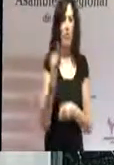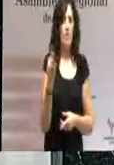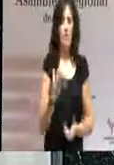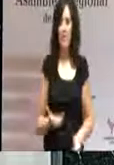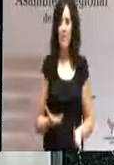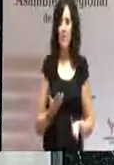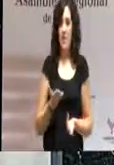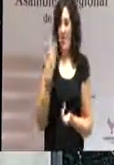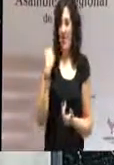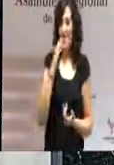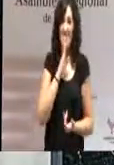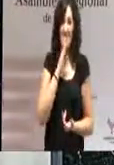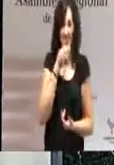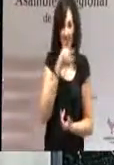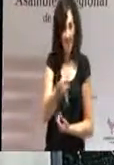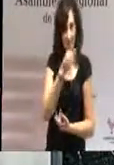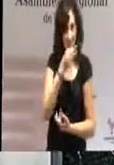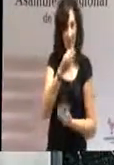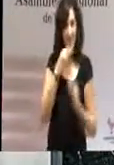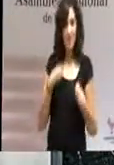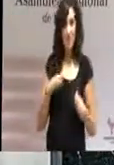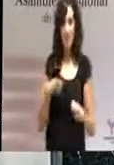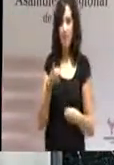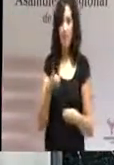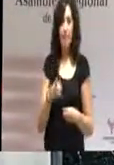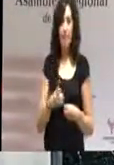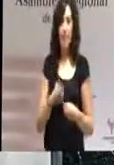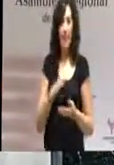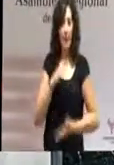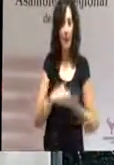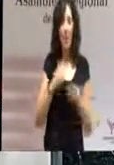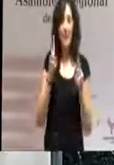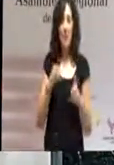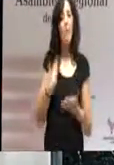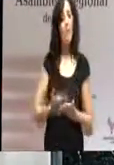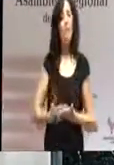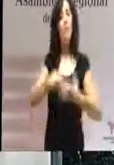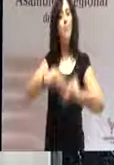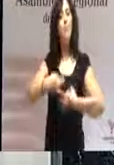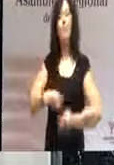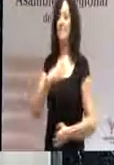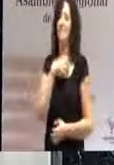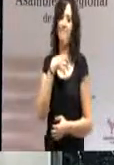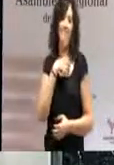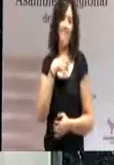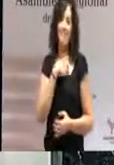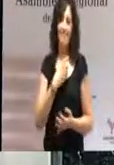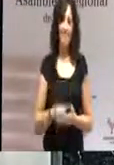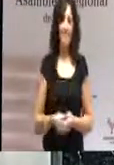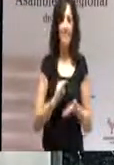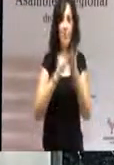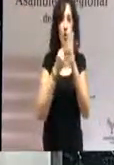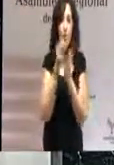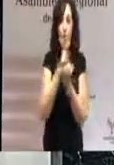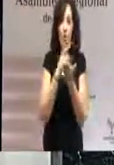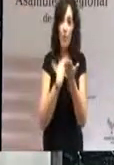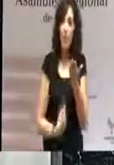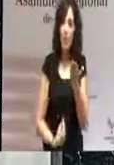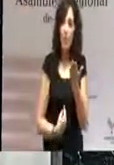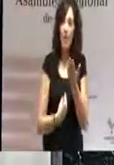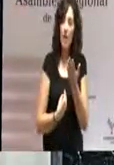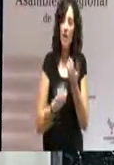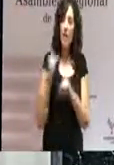evidenció, usted es incapaz de garantizar. Para tener un proyecto de región se necesita